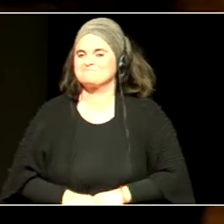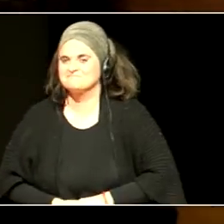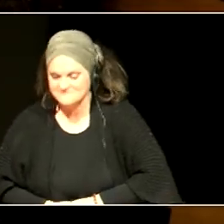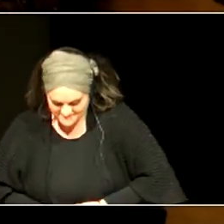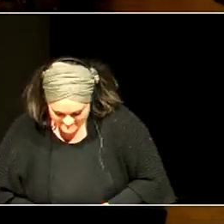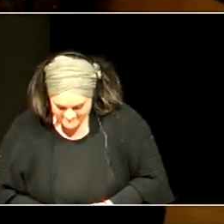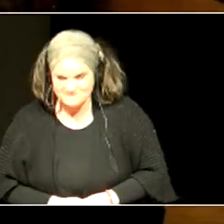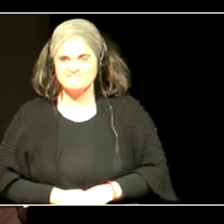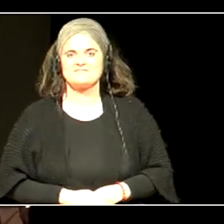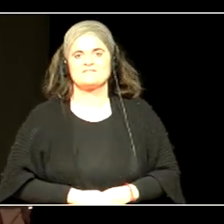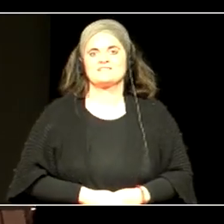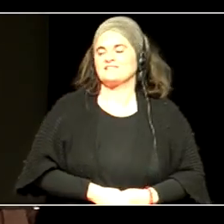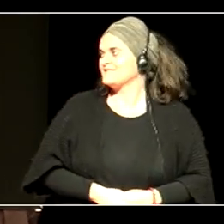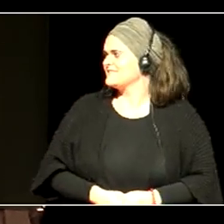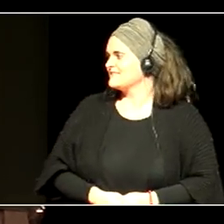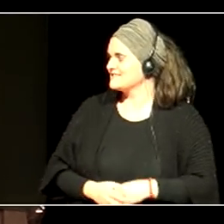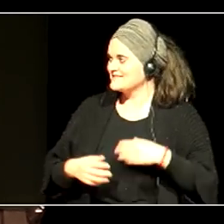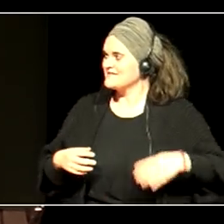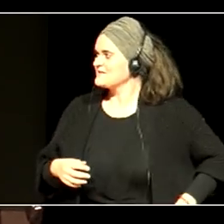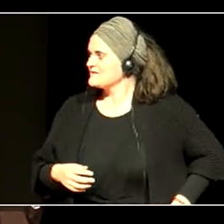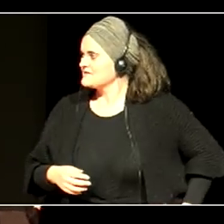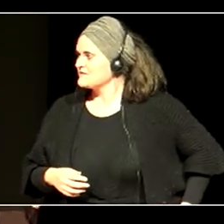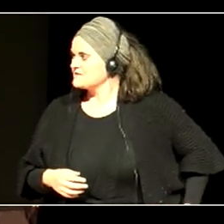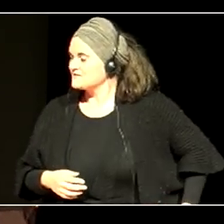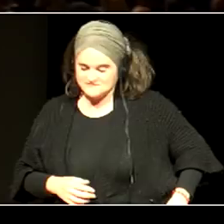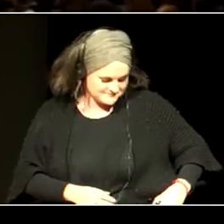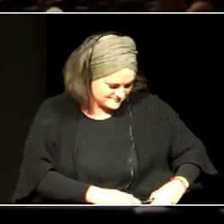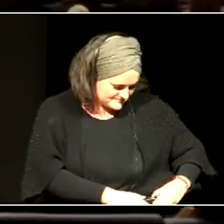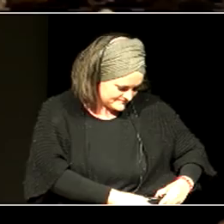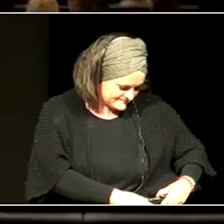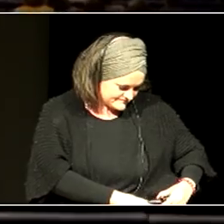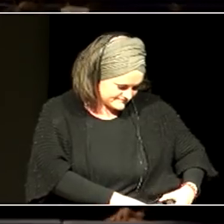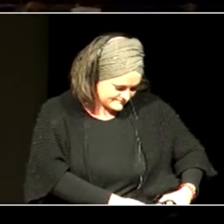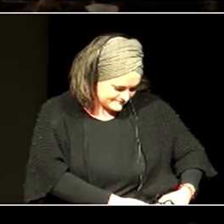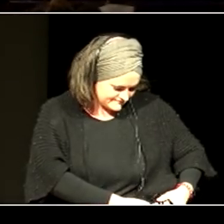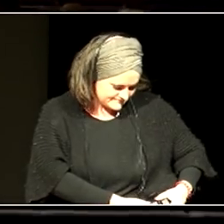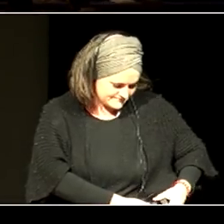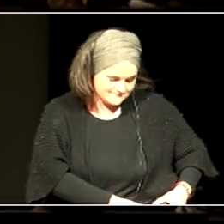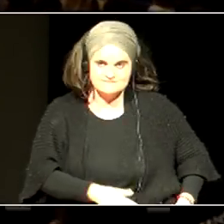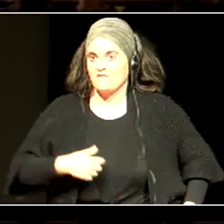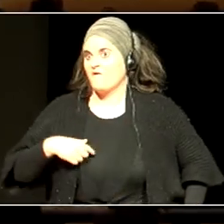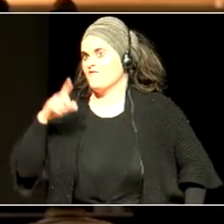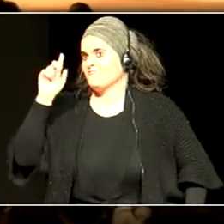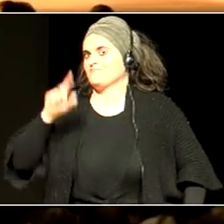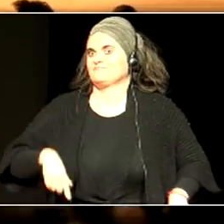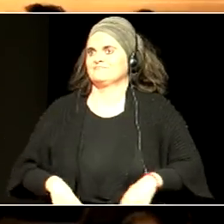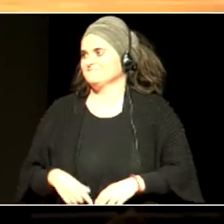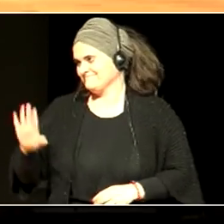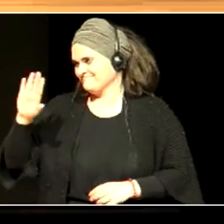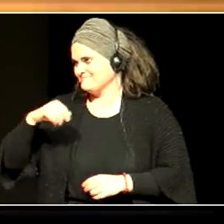Bueno ay bueno niere Marian vesela está aquí